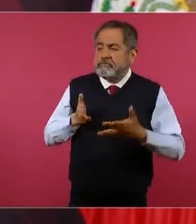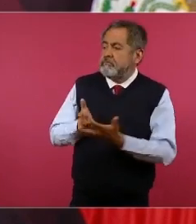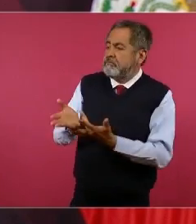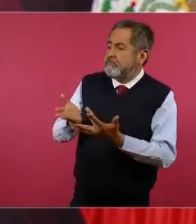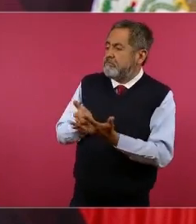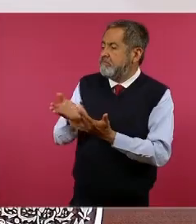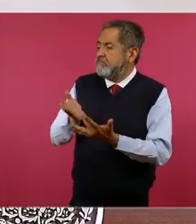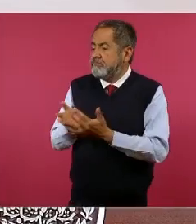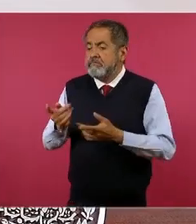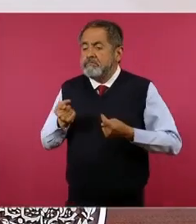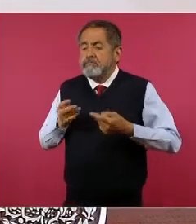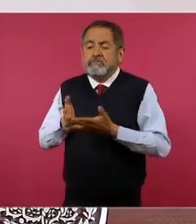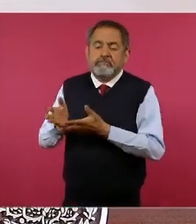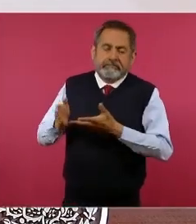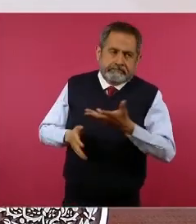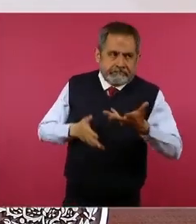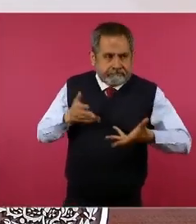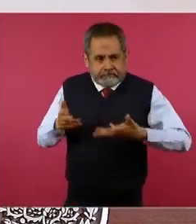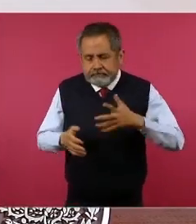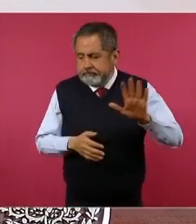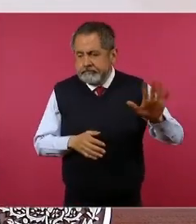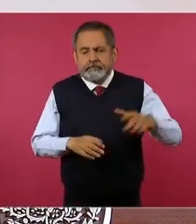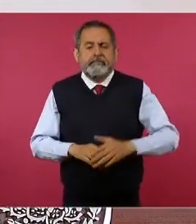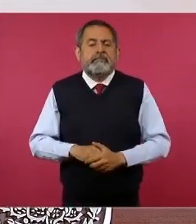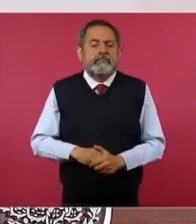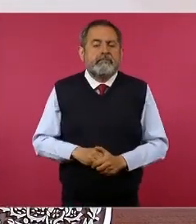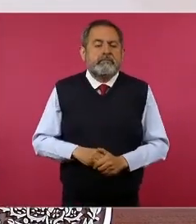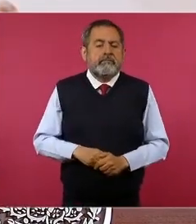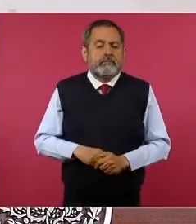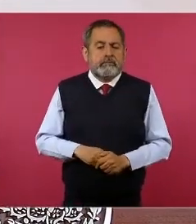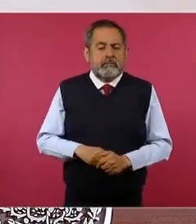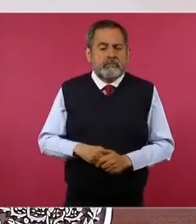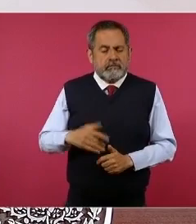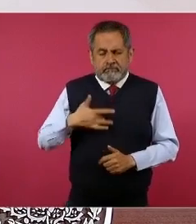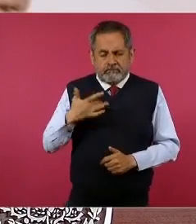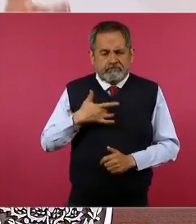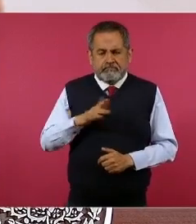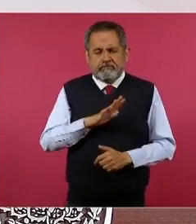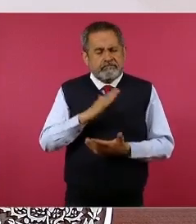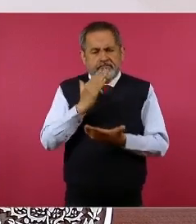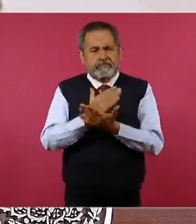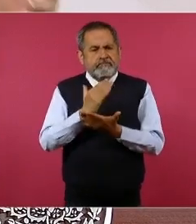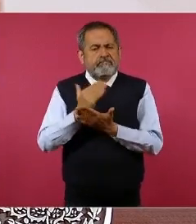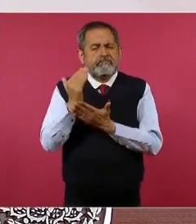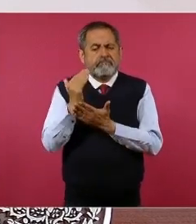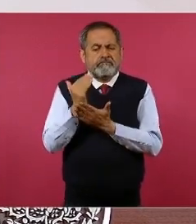intervencionismo que yo siento que poco a poco